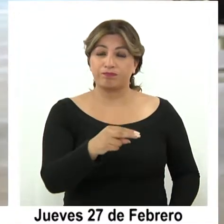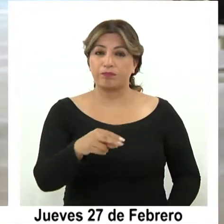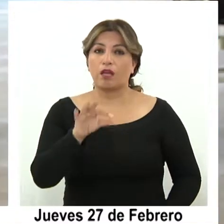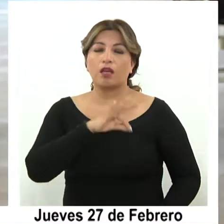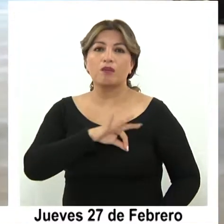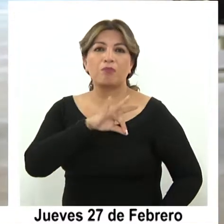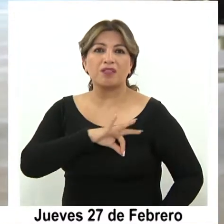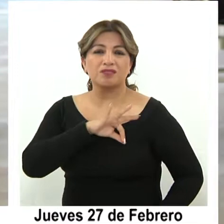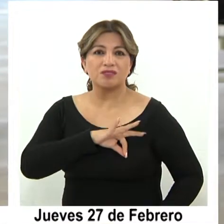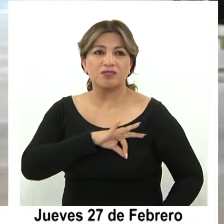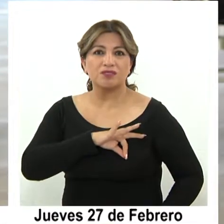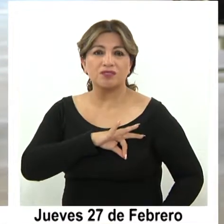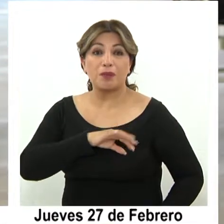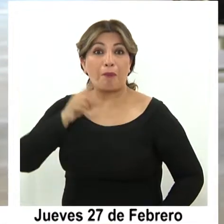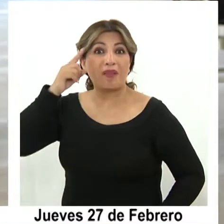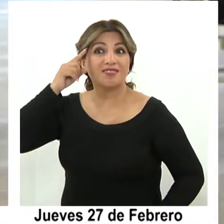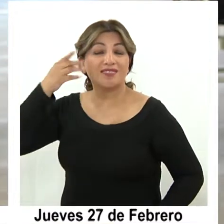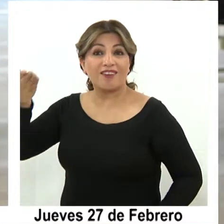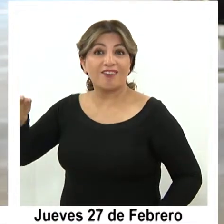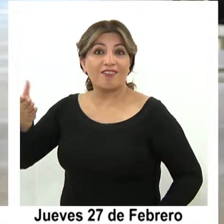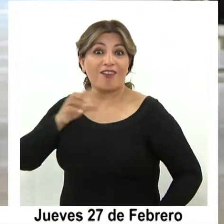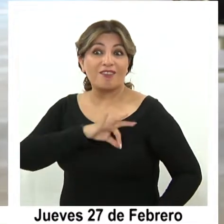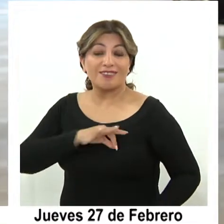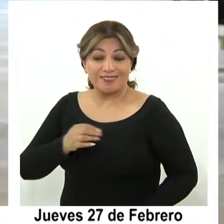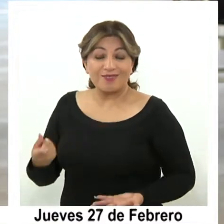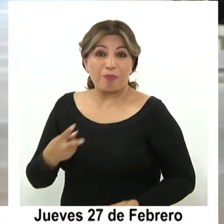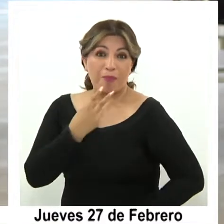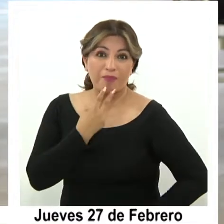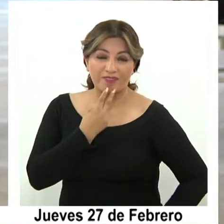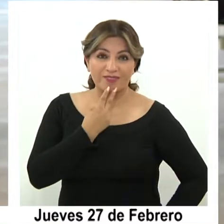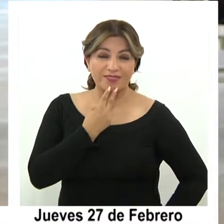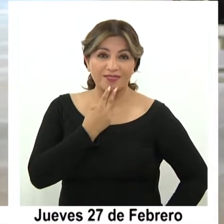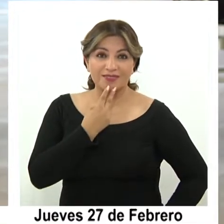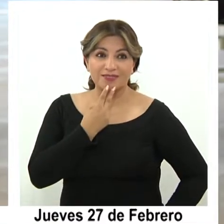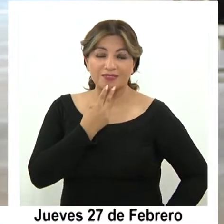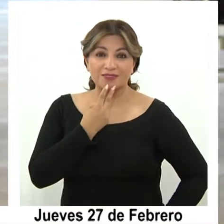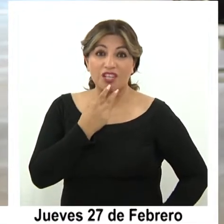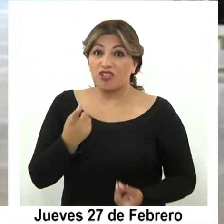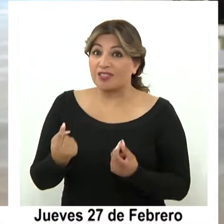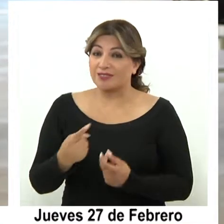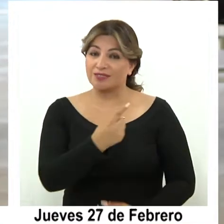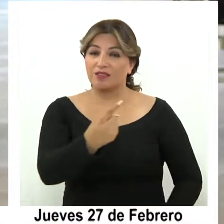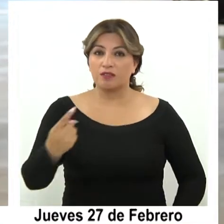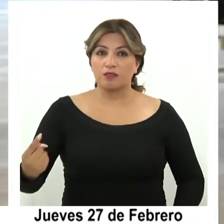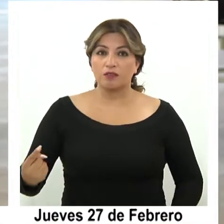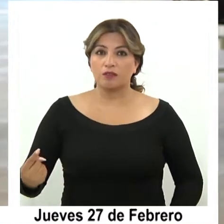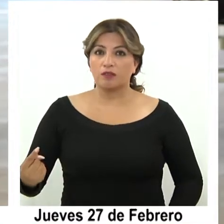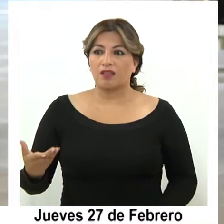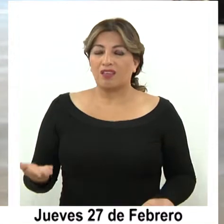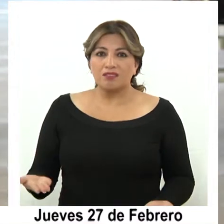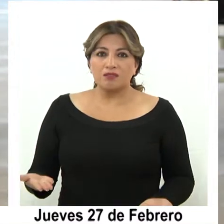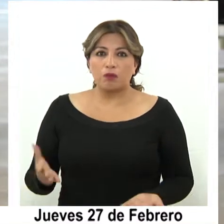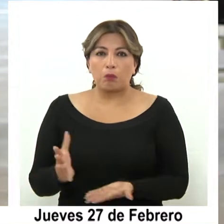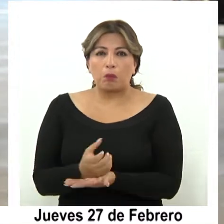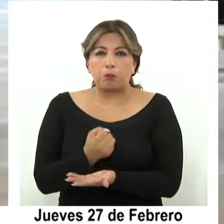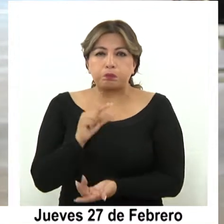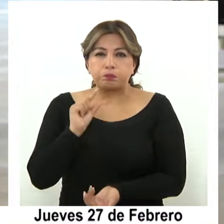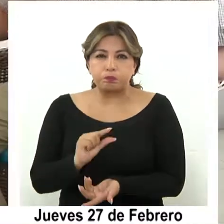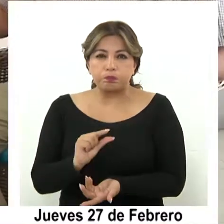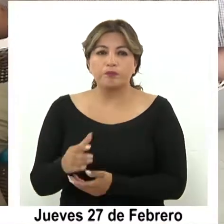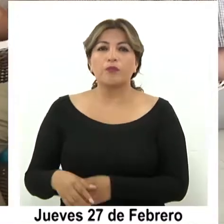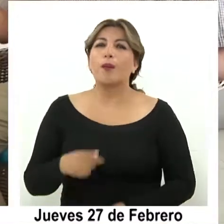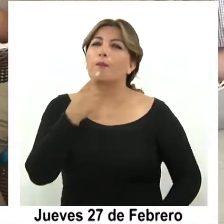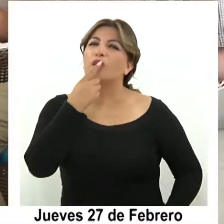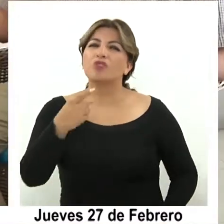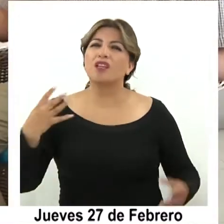ven que la pensión que ellos pensaron que les iba a alcanzar para poder cubrir todas sus necesidades, dista mucho de eso. ¿Y esa